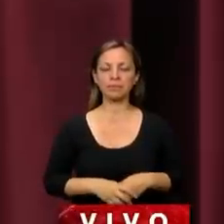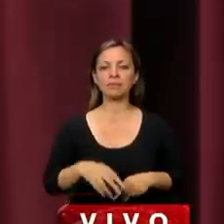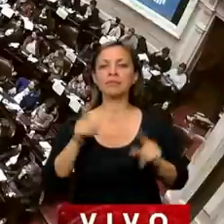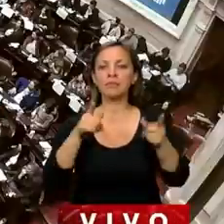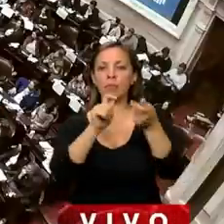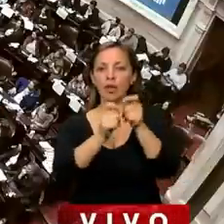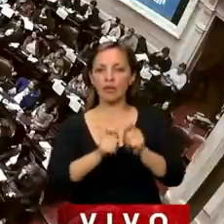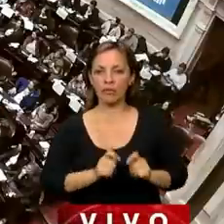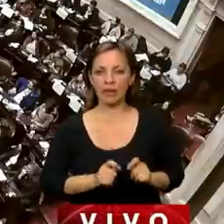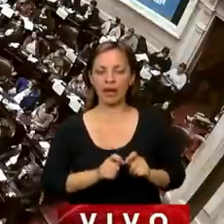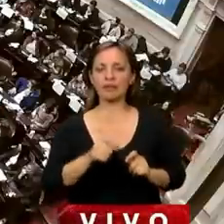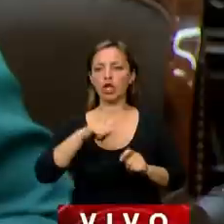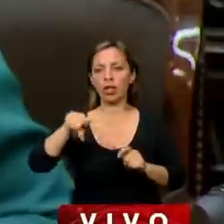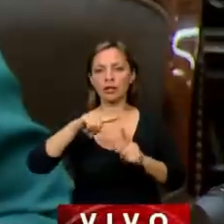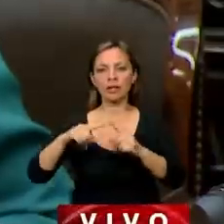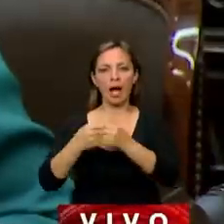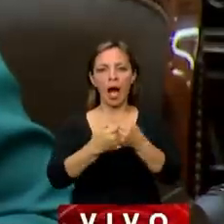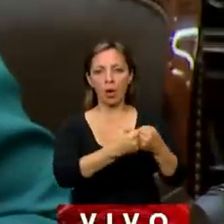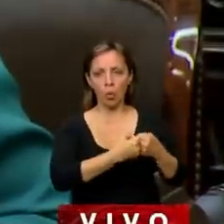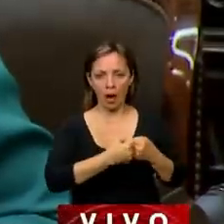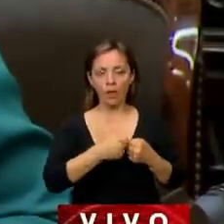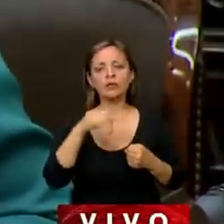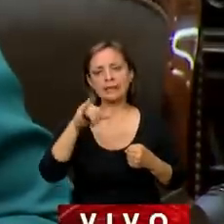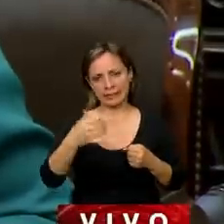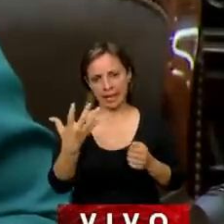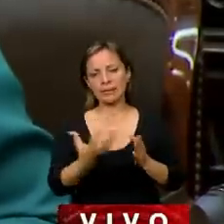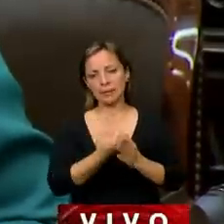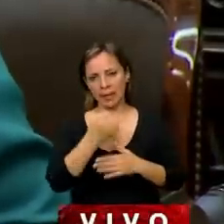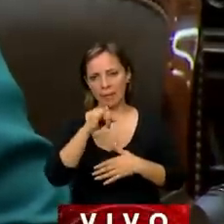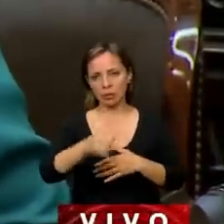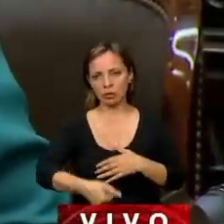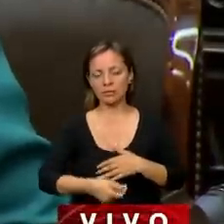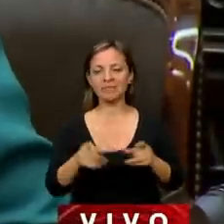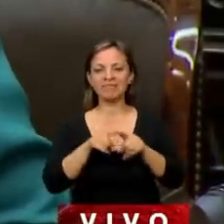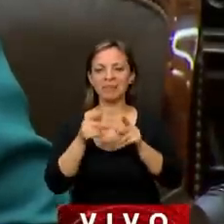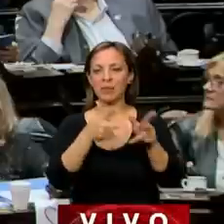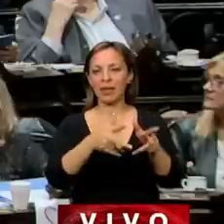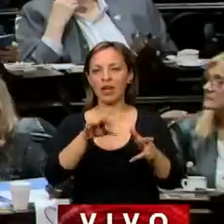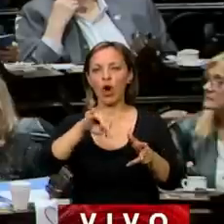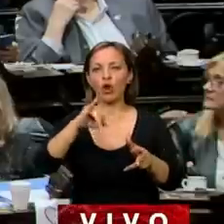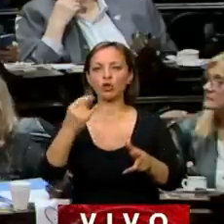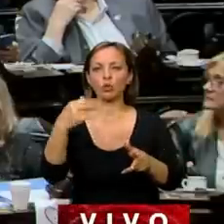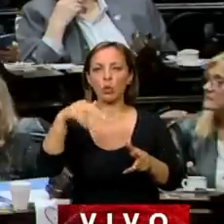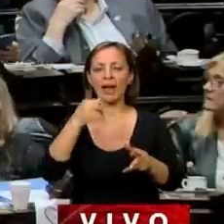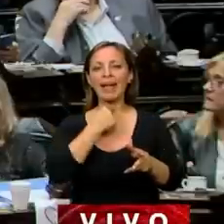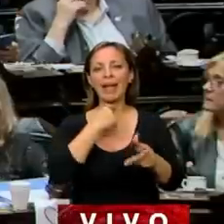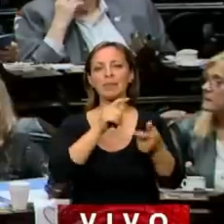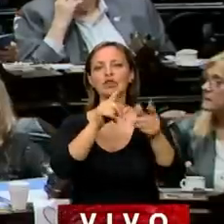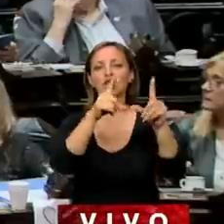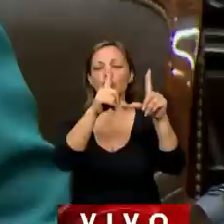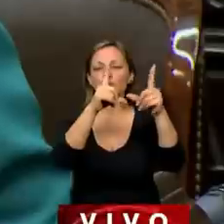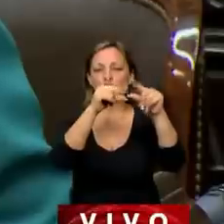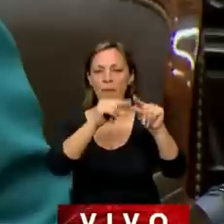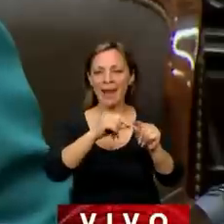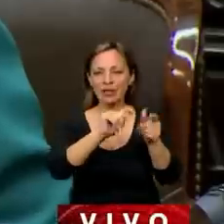son las modificaciones que hemos acordado y por lo tanto las aceptamos. Como ha dicho la diputada Osuna, pedimos la renumeración.